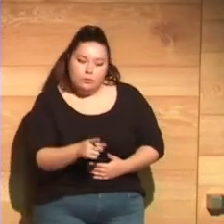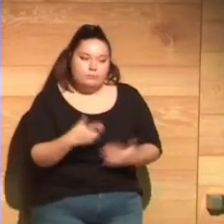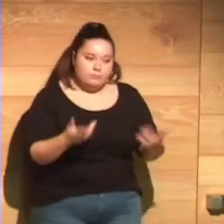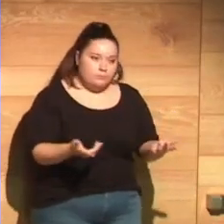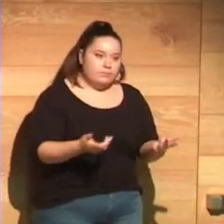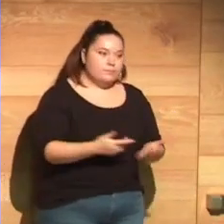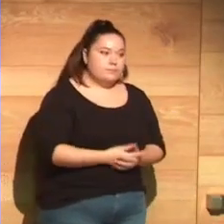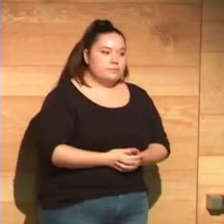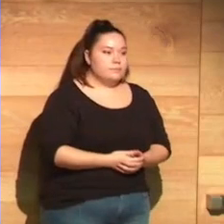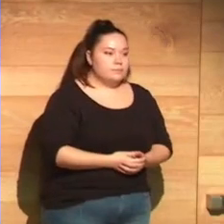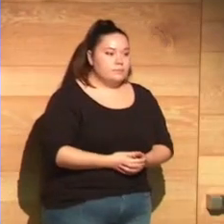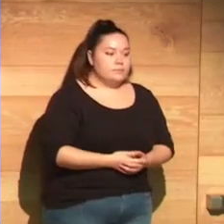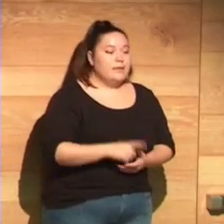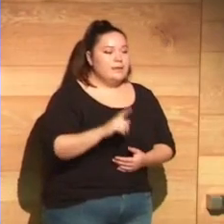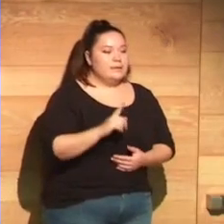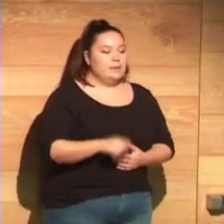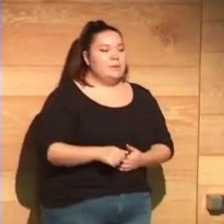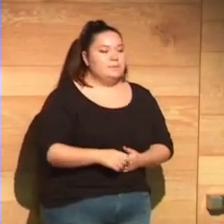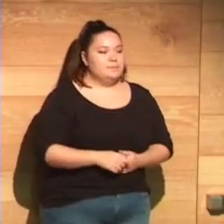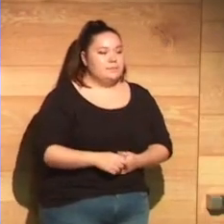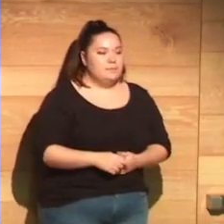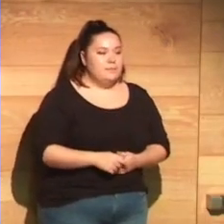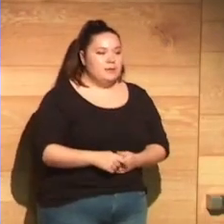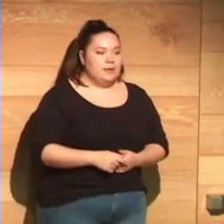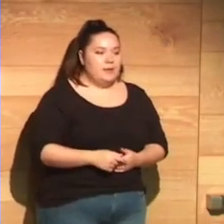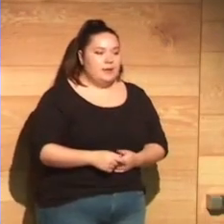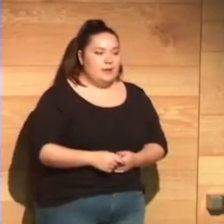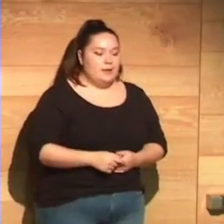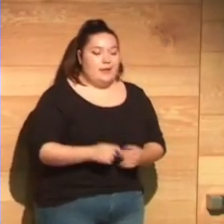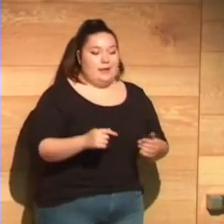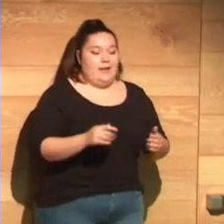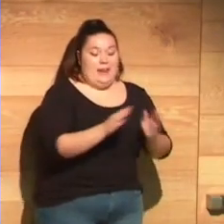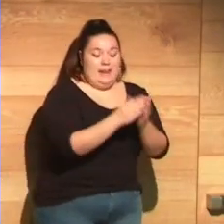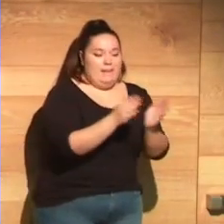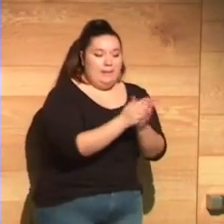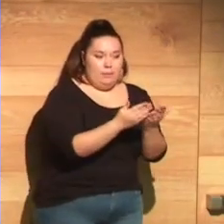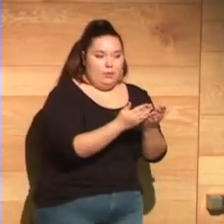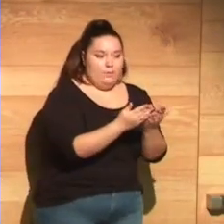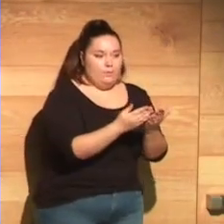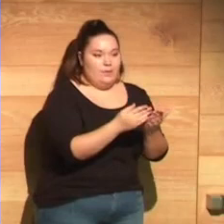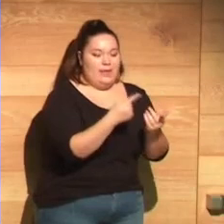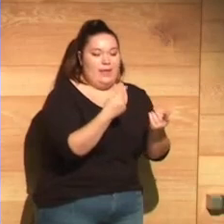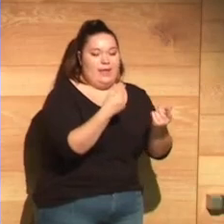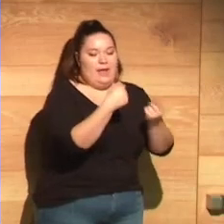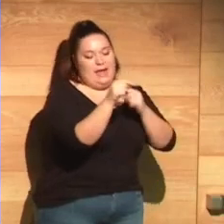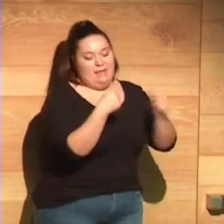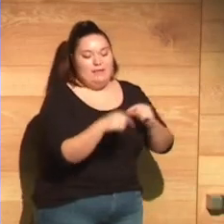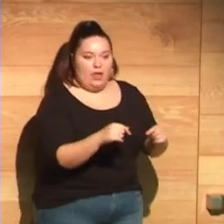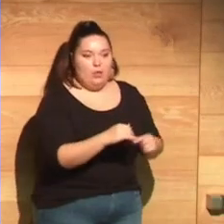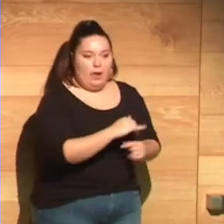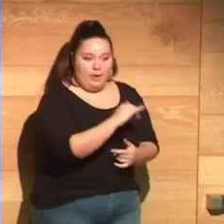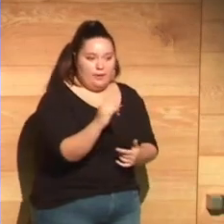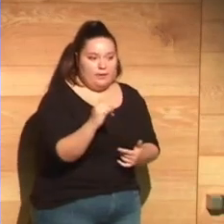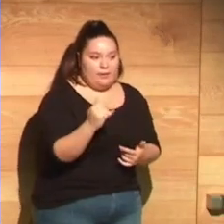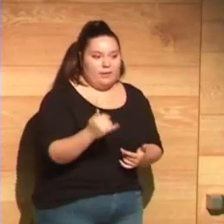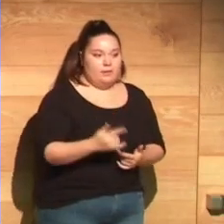comprender por qué hacía lo que me gusta y lo que no me gusta. Luego, además, yo ya parto de un montón de ficciones, porque los libros que yo